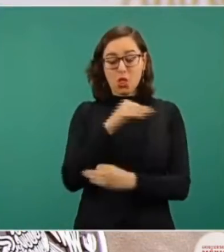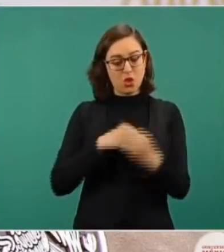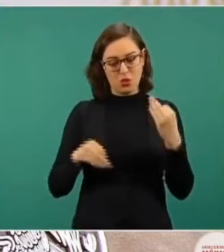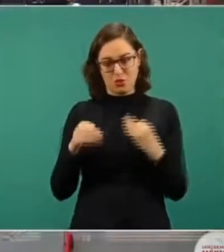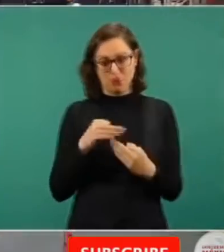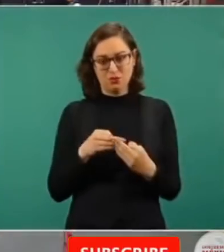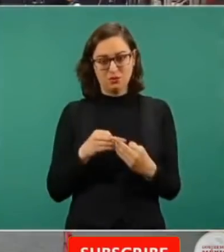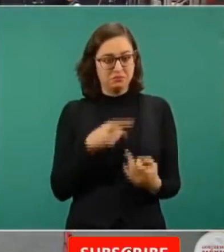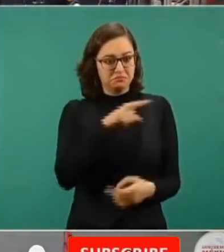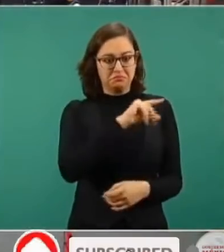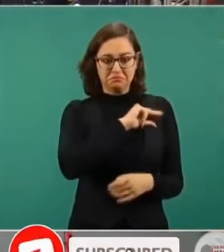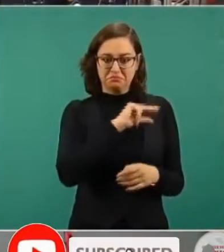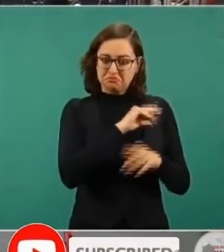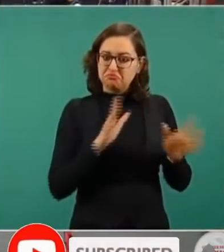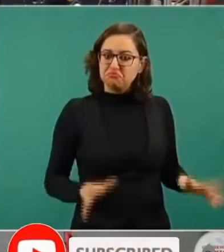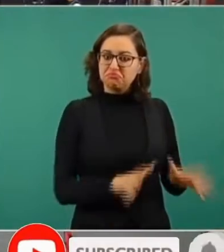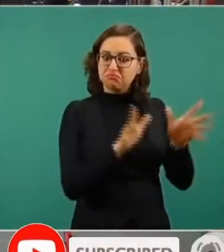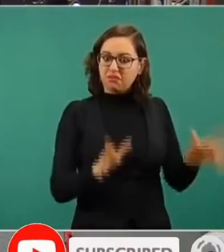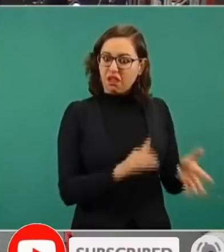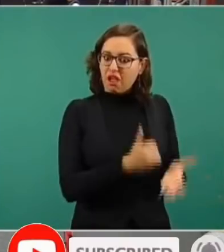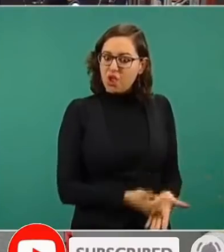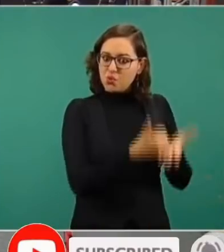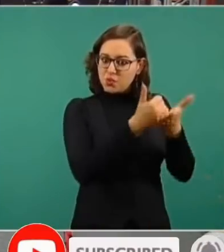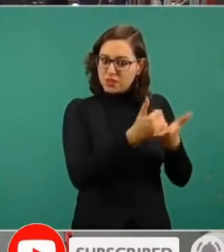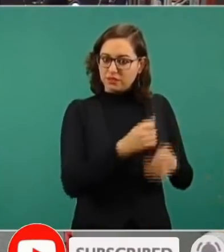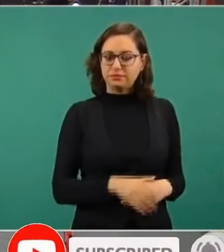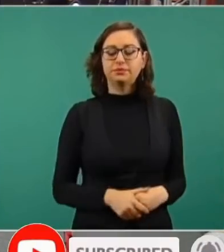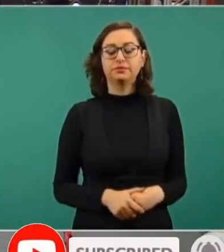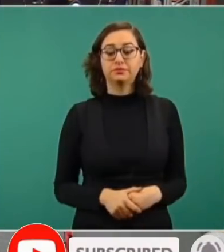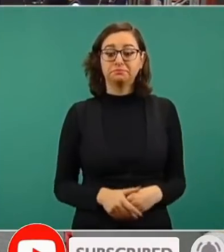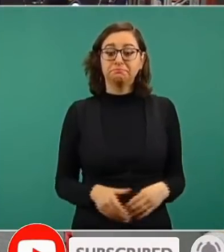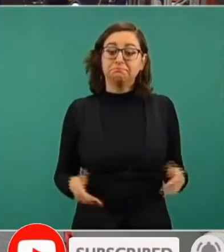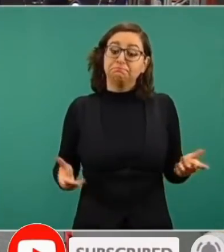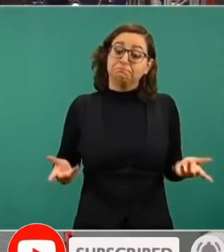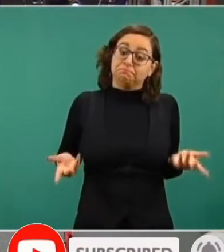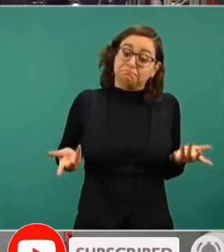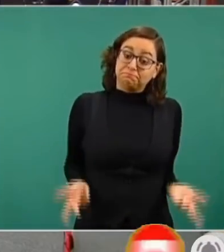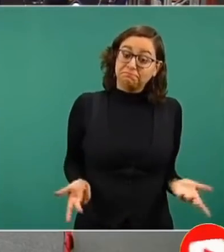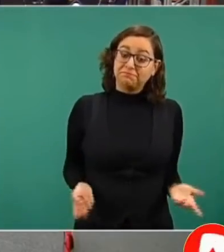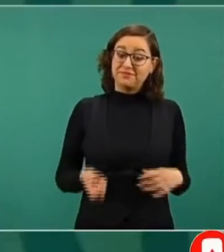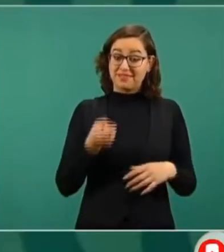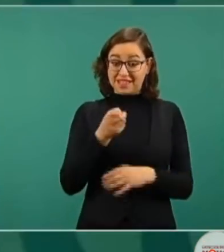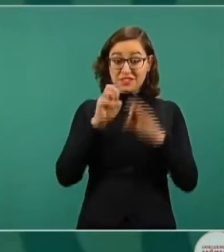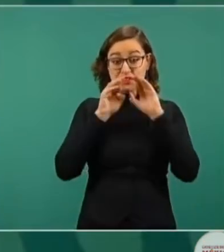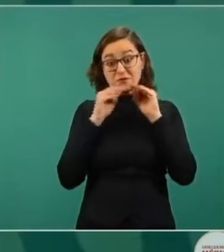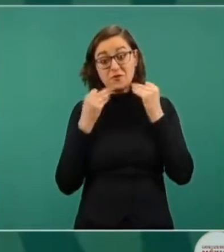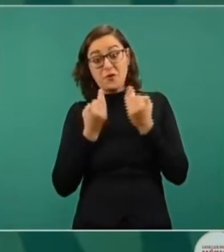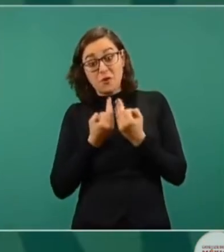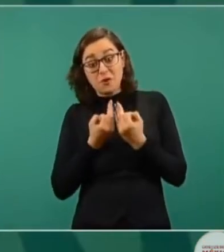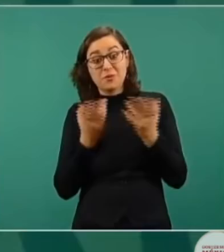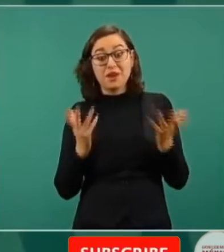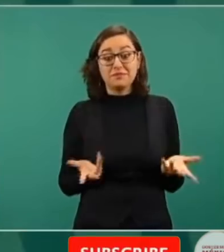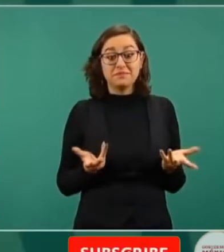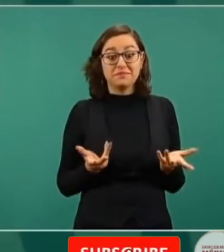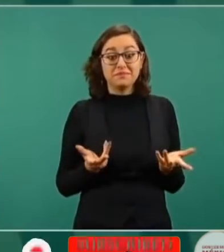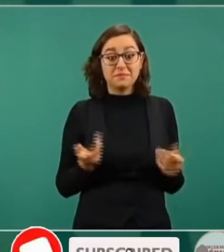Otra gran ayuda a los privados. Con este modelo, con este modelito, digamos, se han construido 34